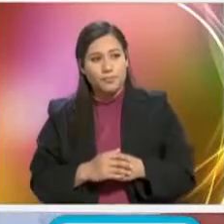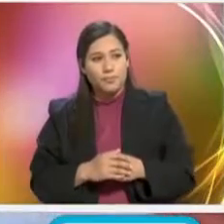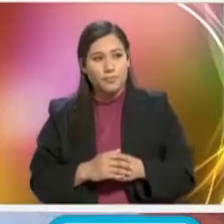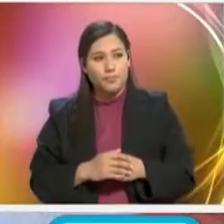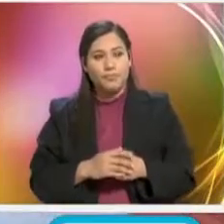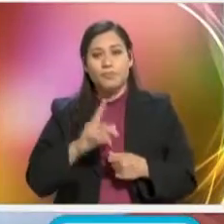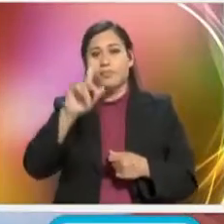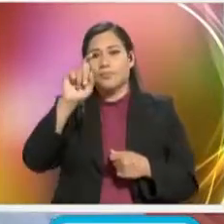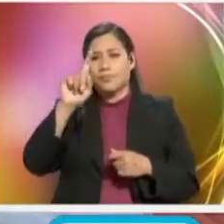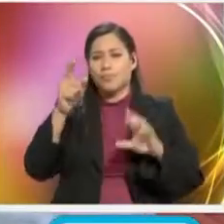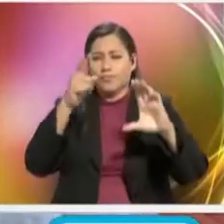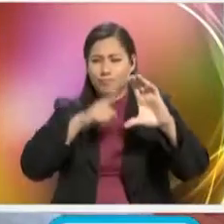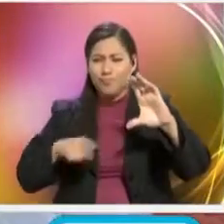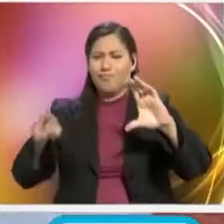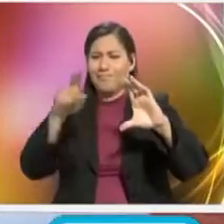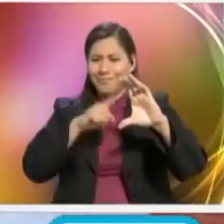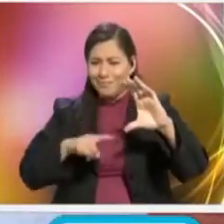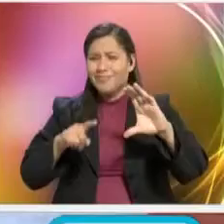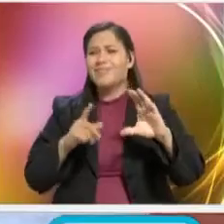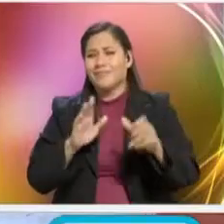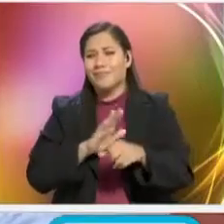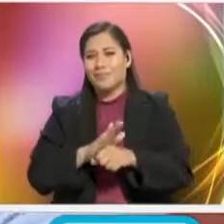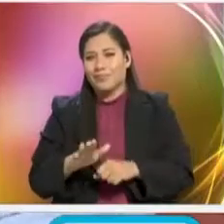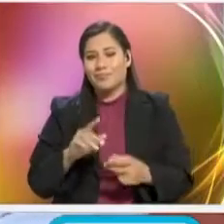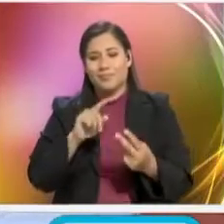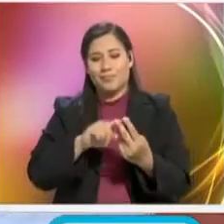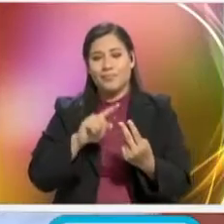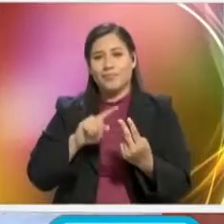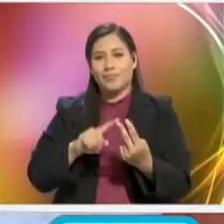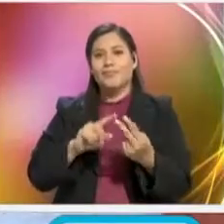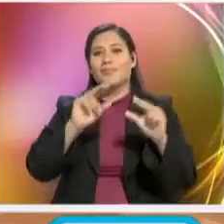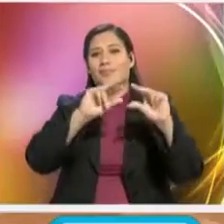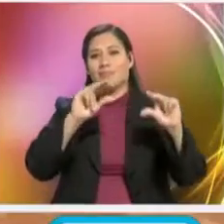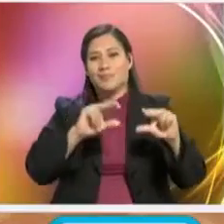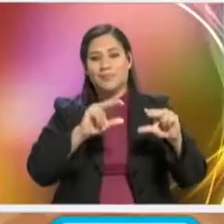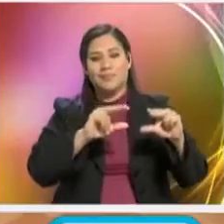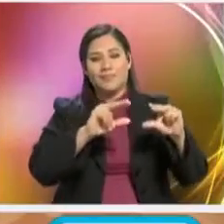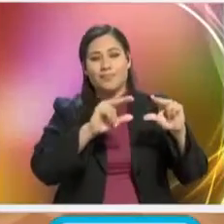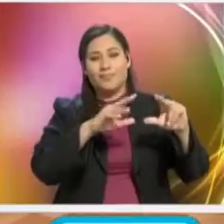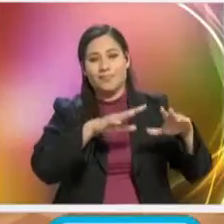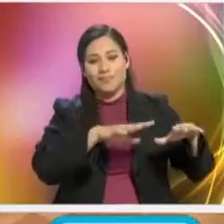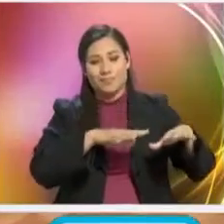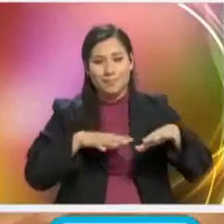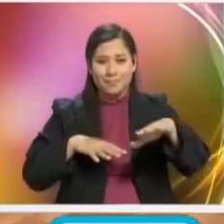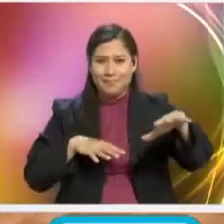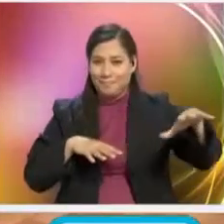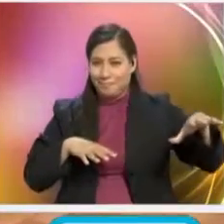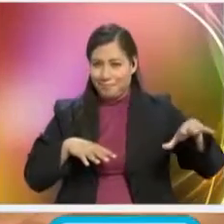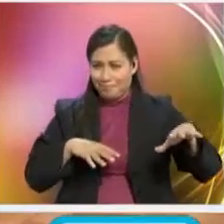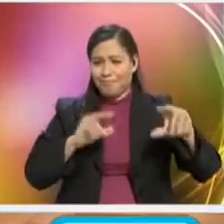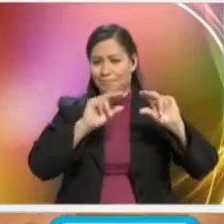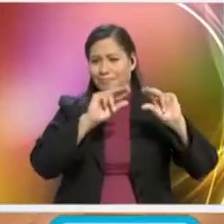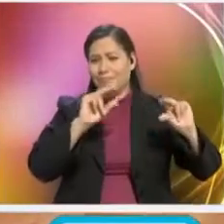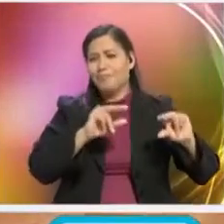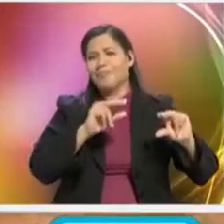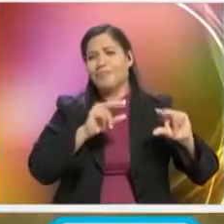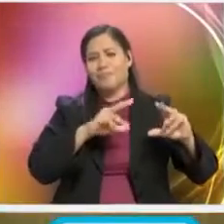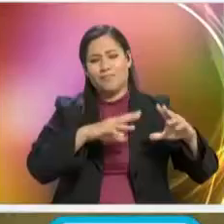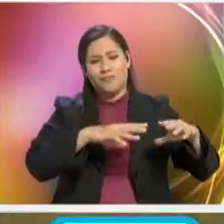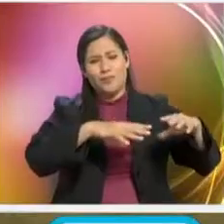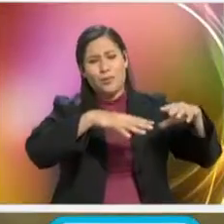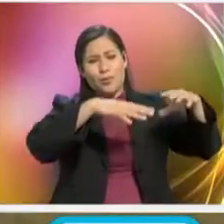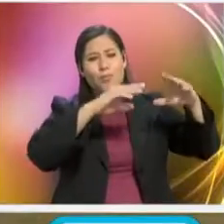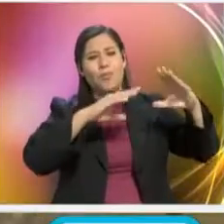el agua, el ciclo del agua. Sí. El primero de ellos es los glaciares, ¿no? Digamos, ¿qué es un glaciar? Pues es nieve vieja que